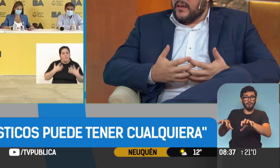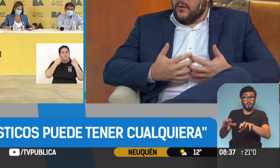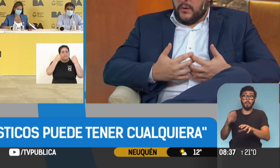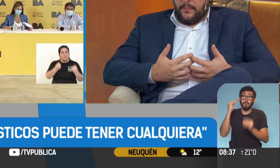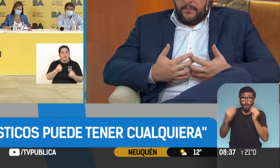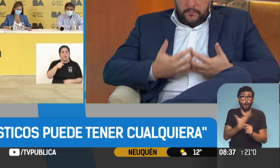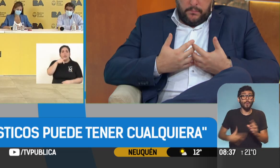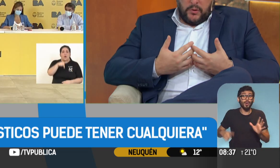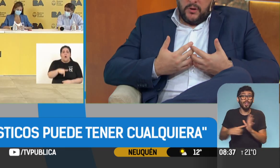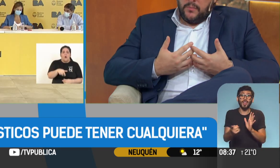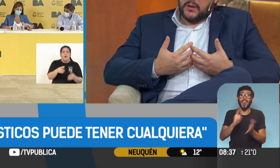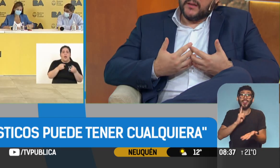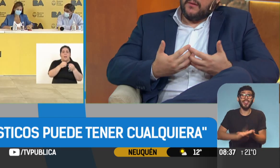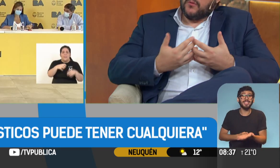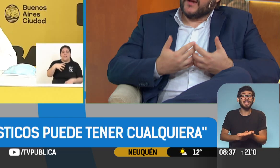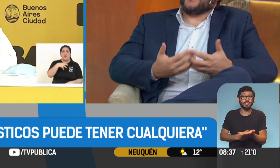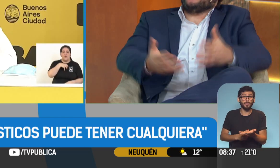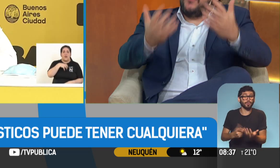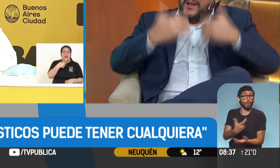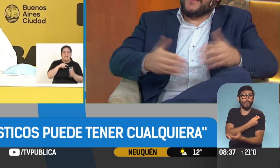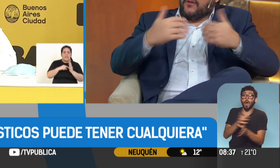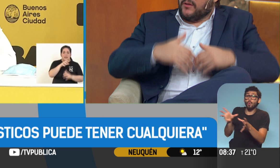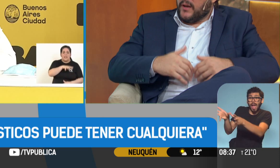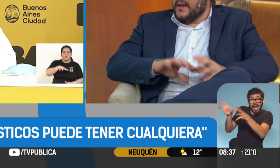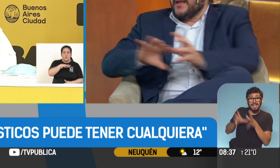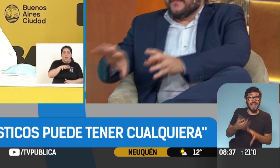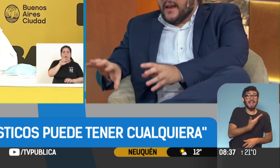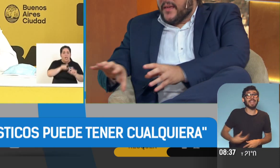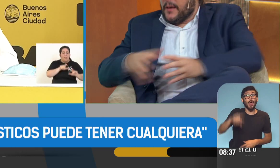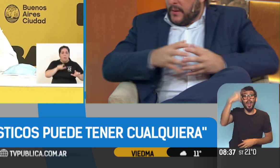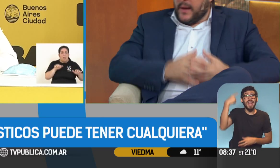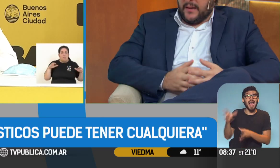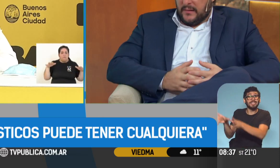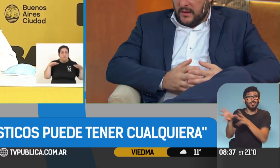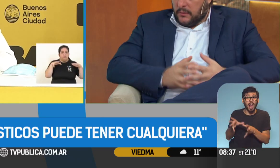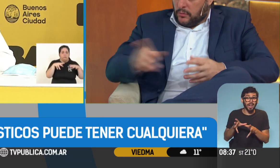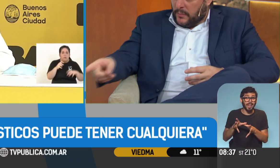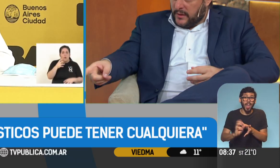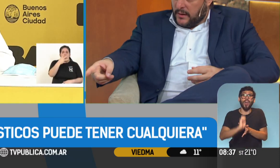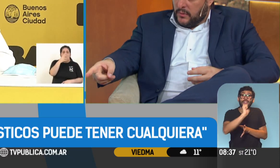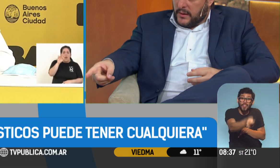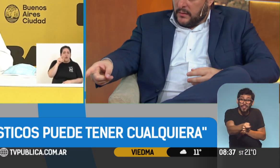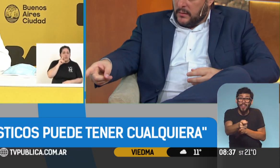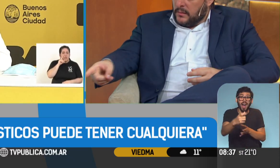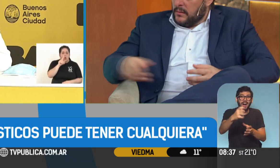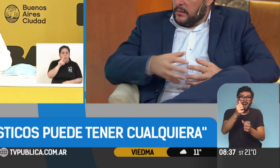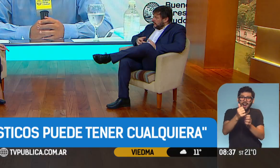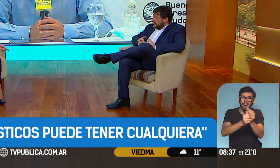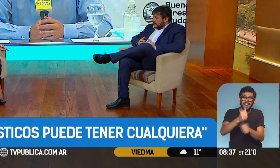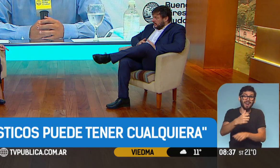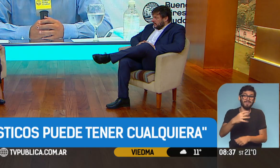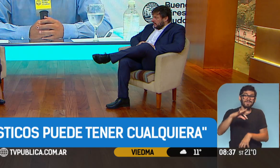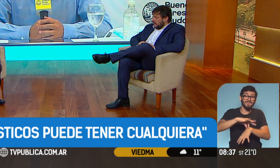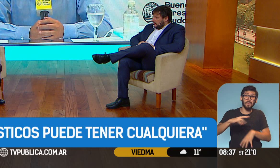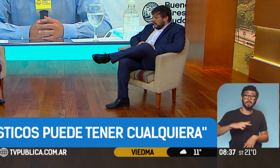haya decidido una porción importante de las vacunas que recibió del estado nacional se las dé a las prepagas esto es una política pública como presentación en